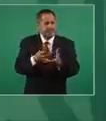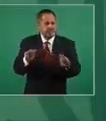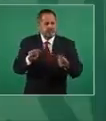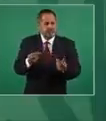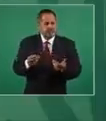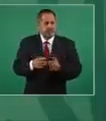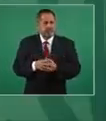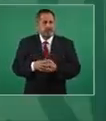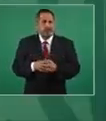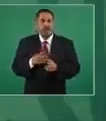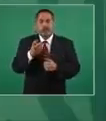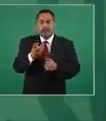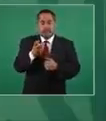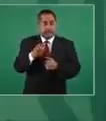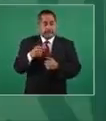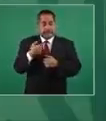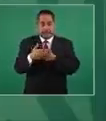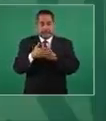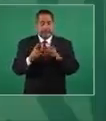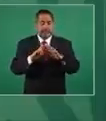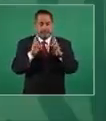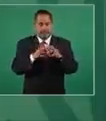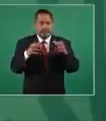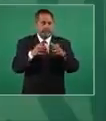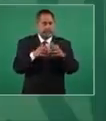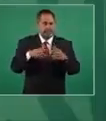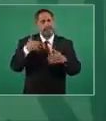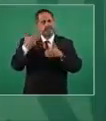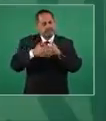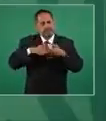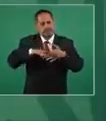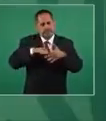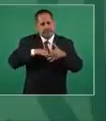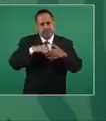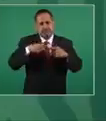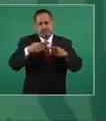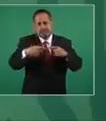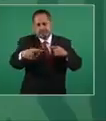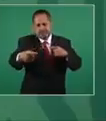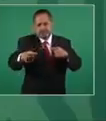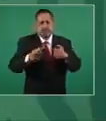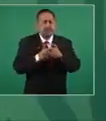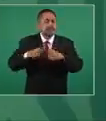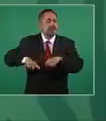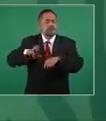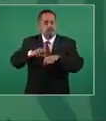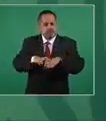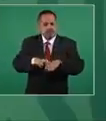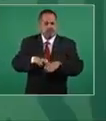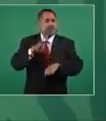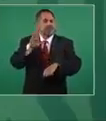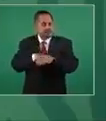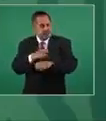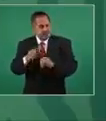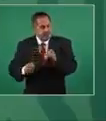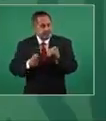Y con esta reunión y con otras que vamos a tener con gobernadores, vamos a seguir